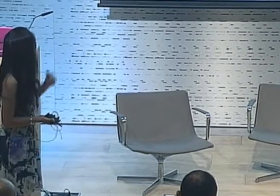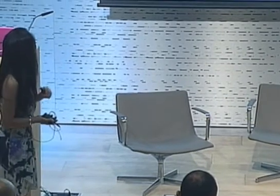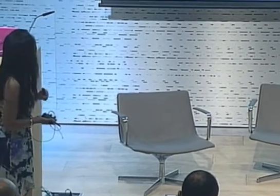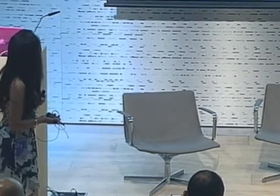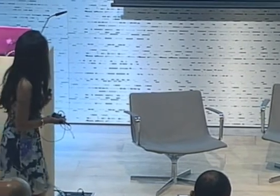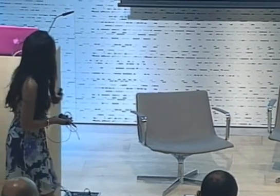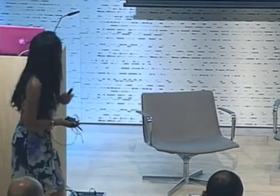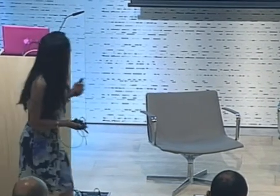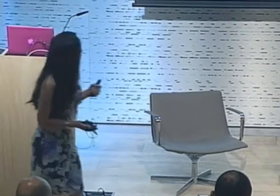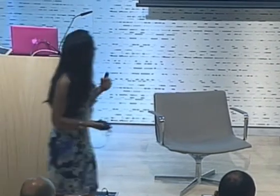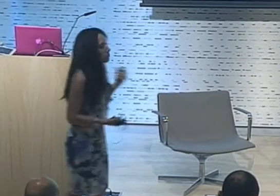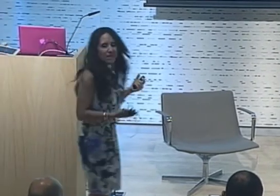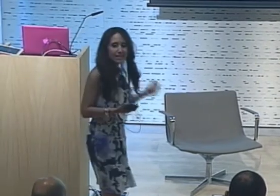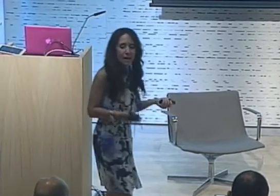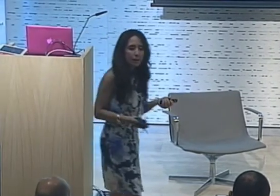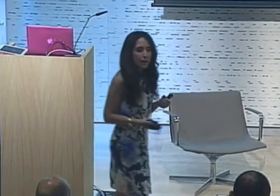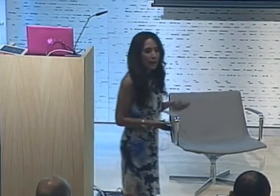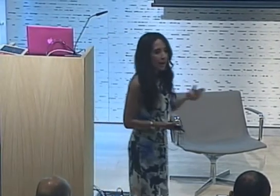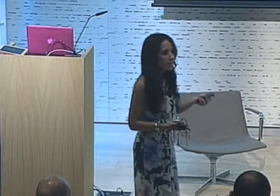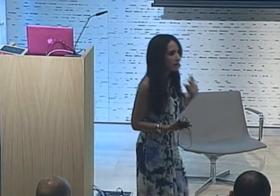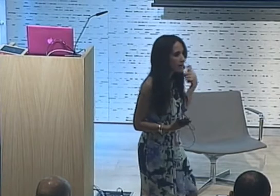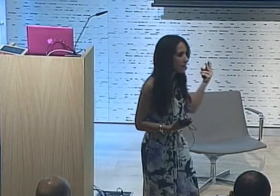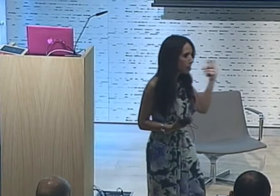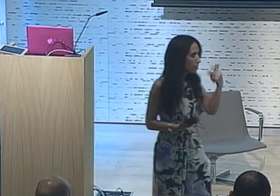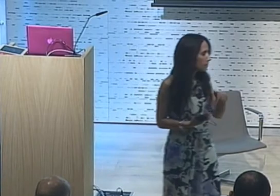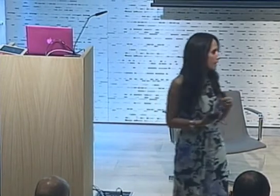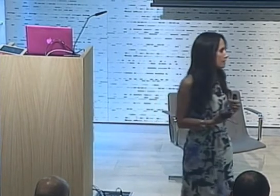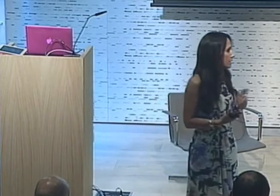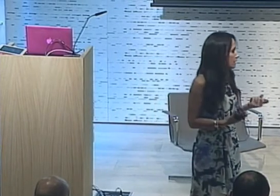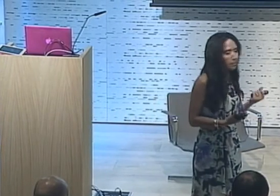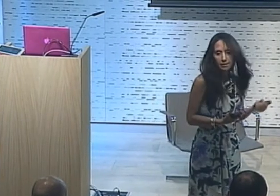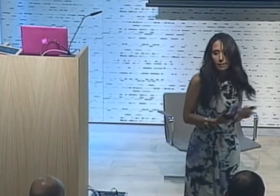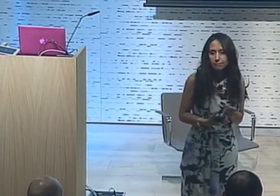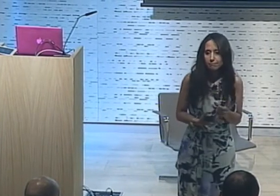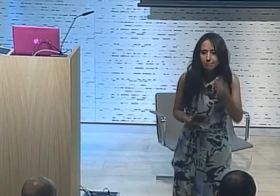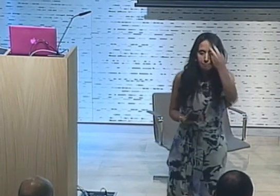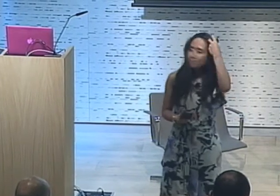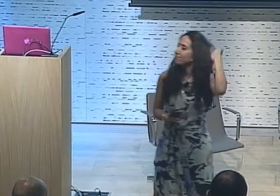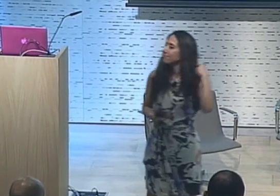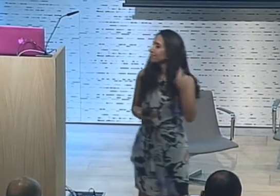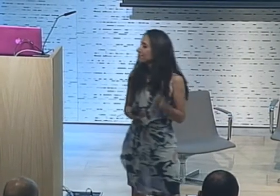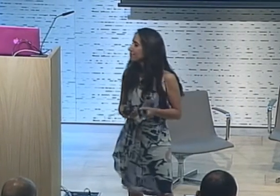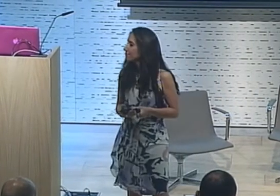Ahí, bueno, ya mencionamos. ¿Ustedes saben qué hace el cerebro mientras aprende?